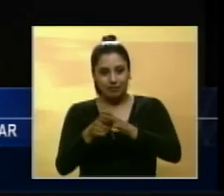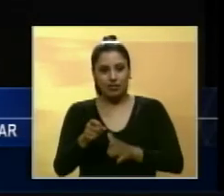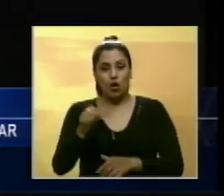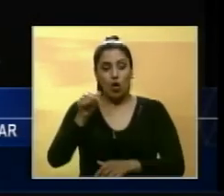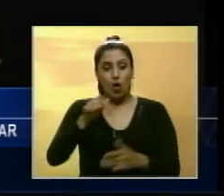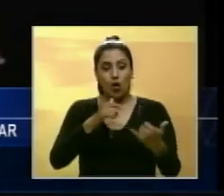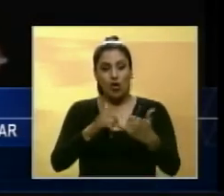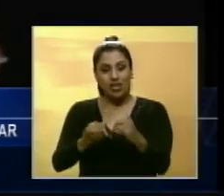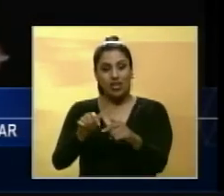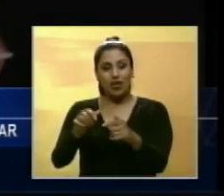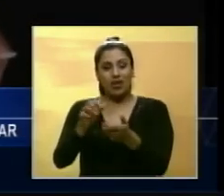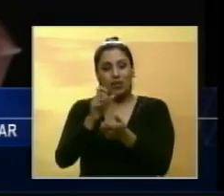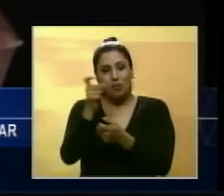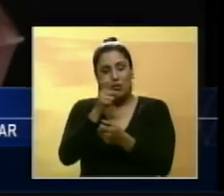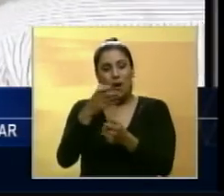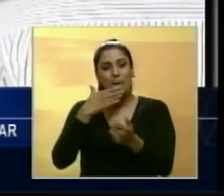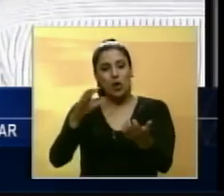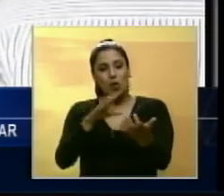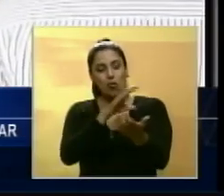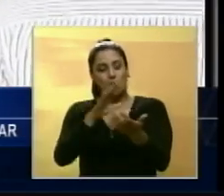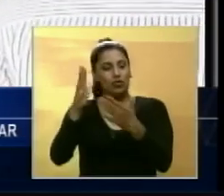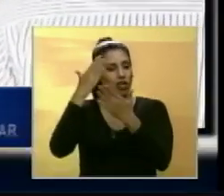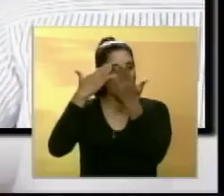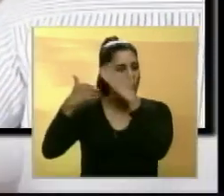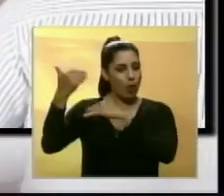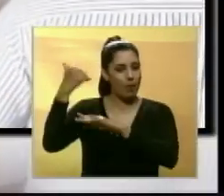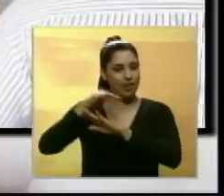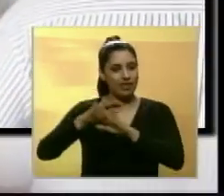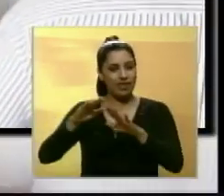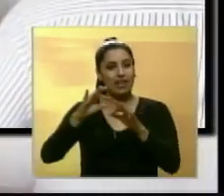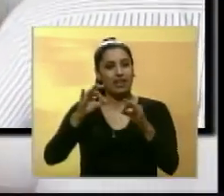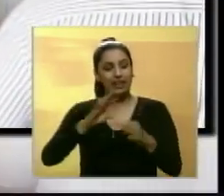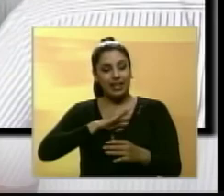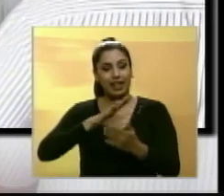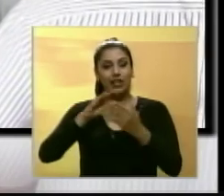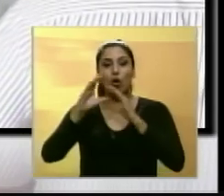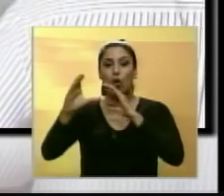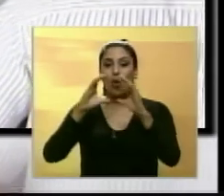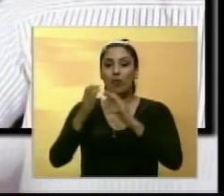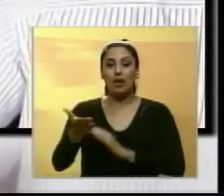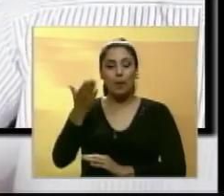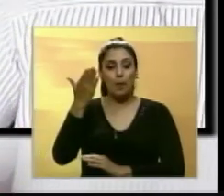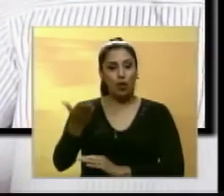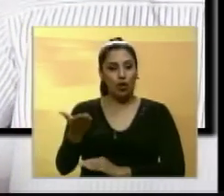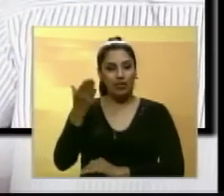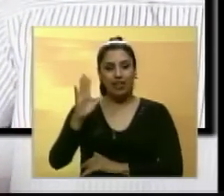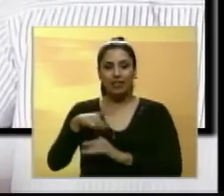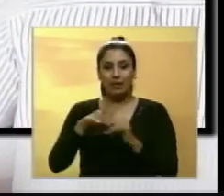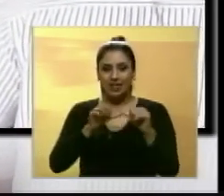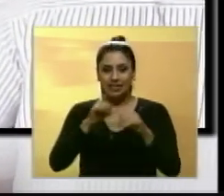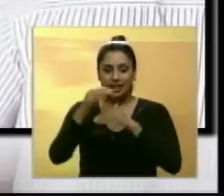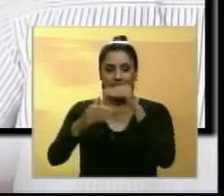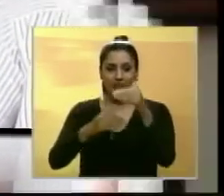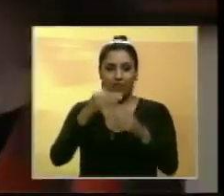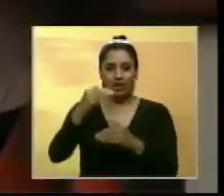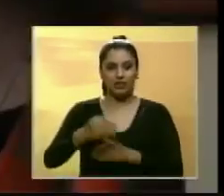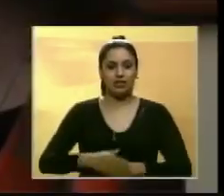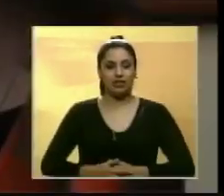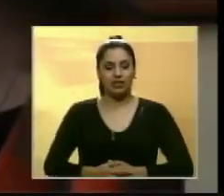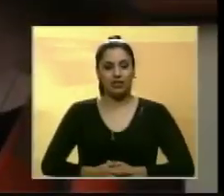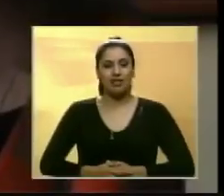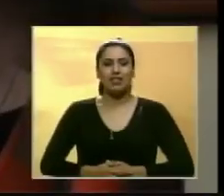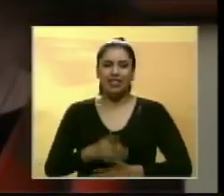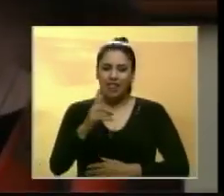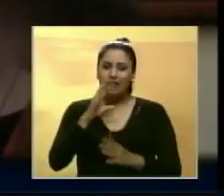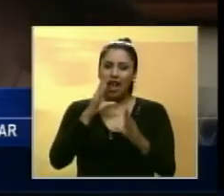Hoy su hijo se aferra a la música para superar lo vivido. Asegura que la comunicación ha sido esencial para seguir adelante. Que